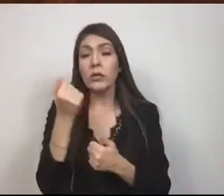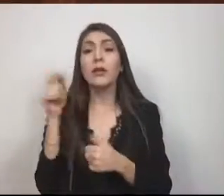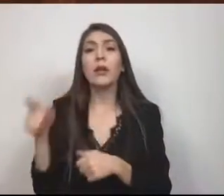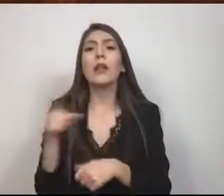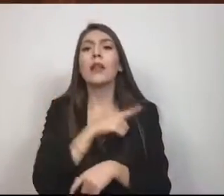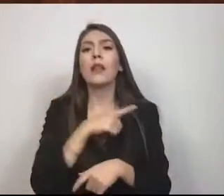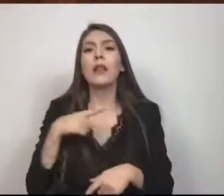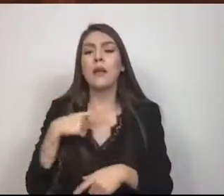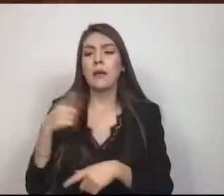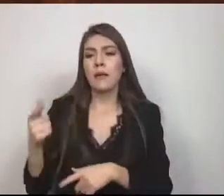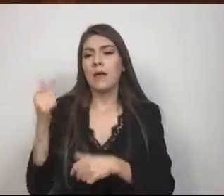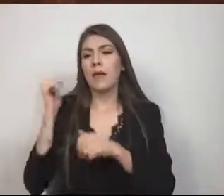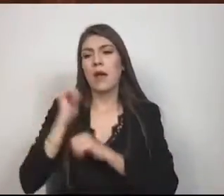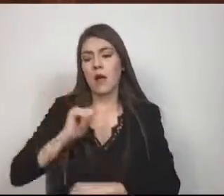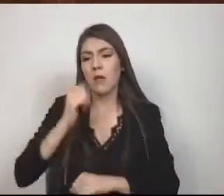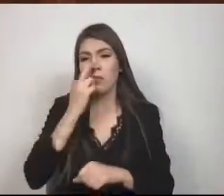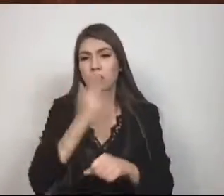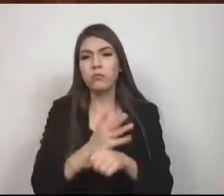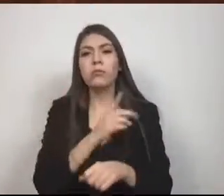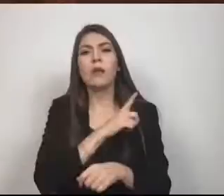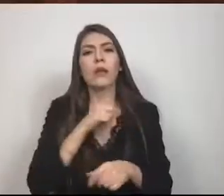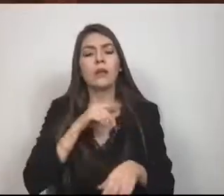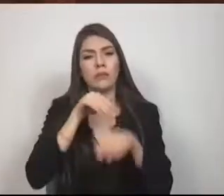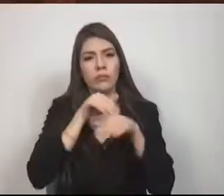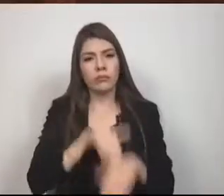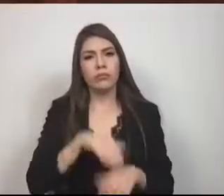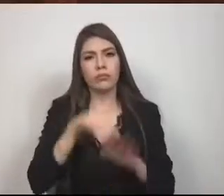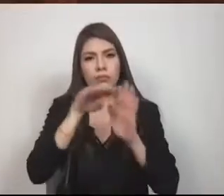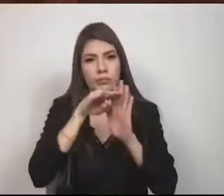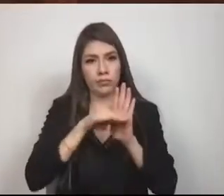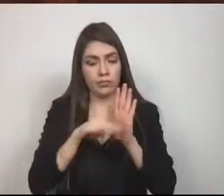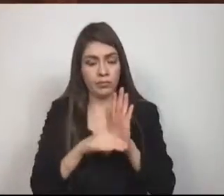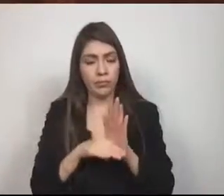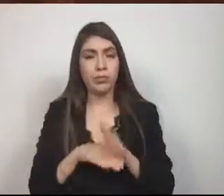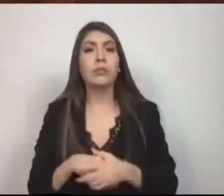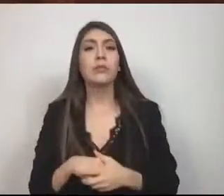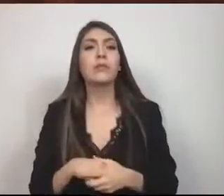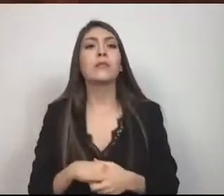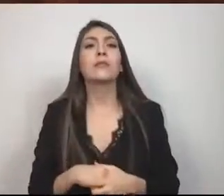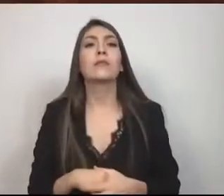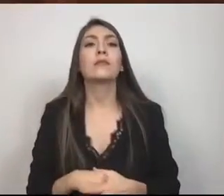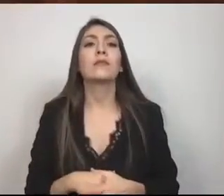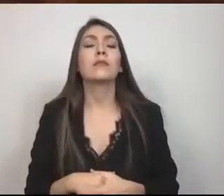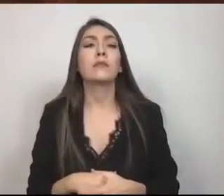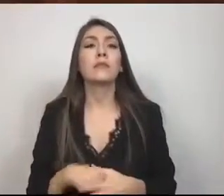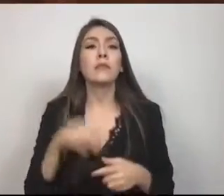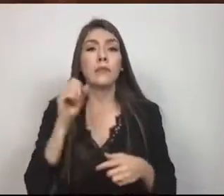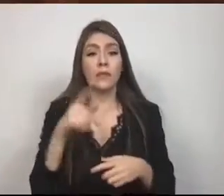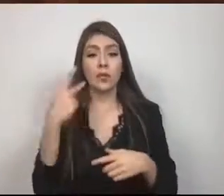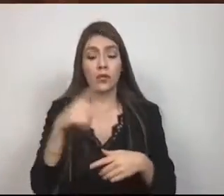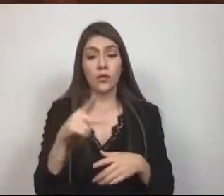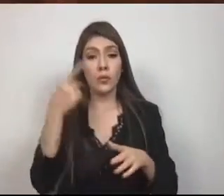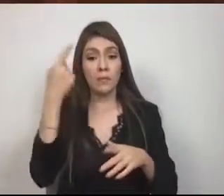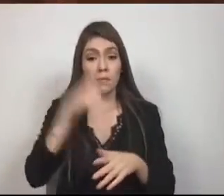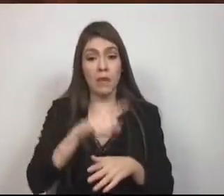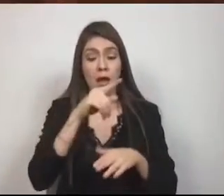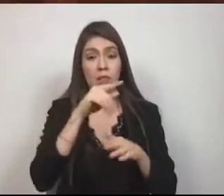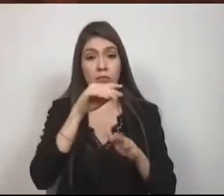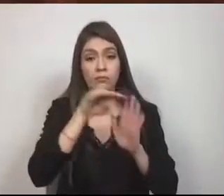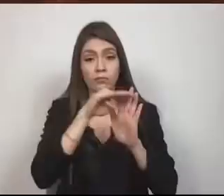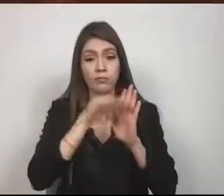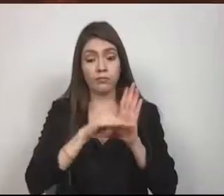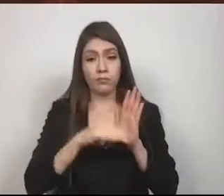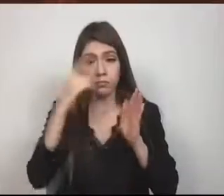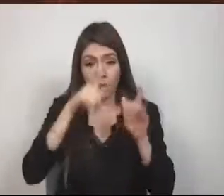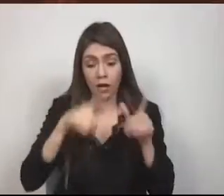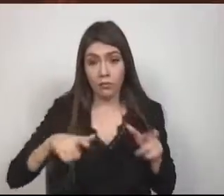correspondientes. Además, los principios que rigen el dictado e implementación de las órdenes de protección, siendo estos